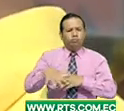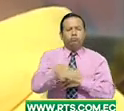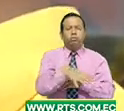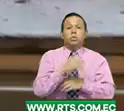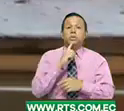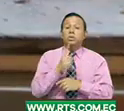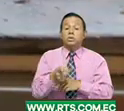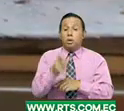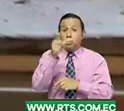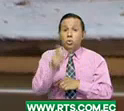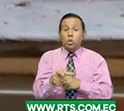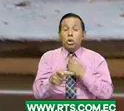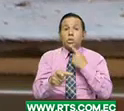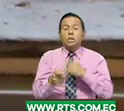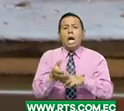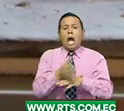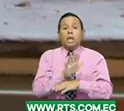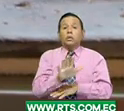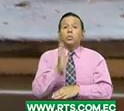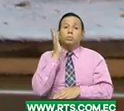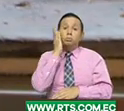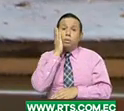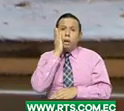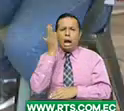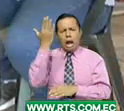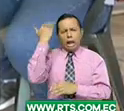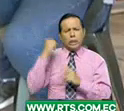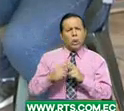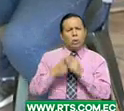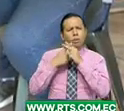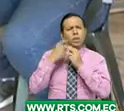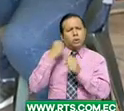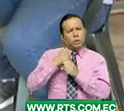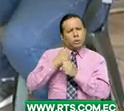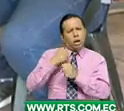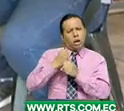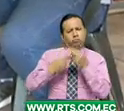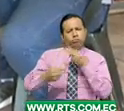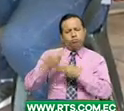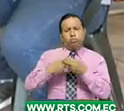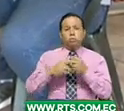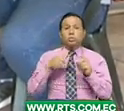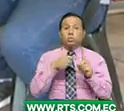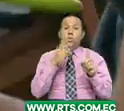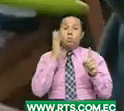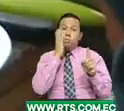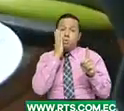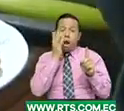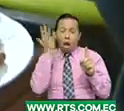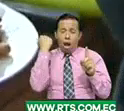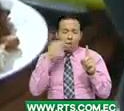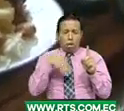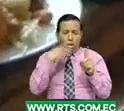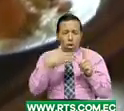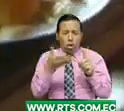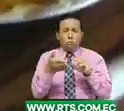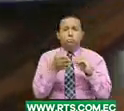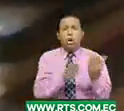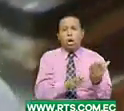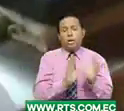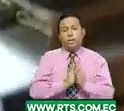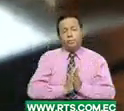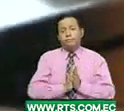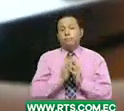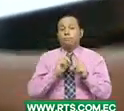su señora madre, quien fue la mentalizadora del negocio, no está presente. Pero junto a sus colaboradores se alistan desde muy temprano para atender a